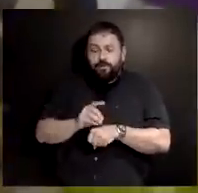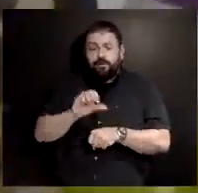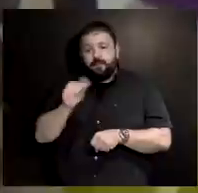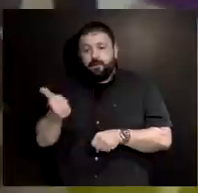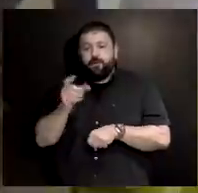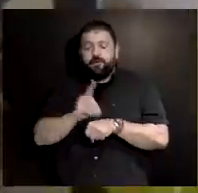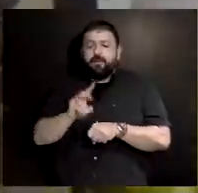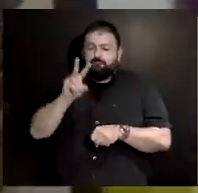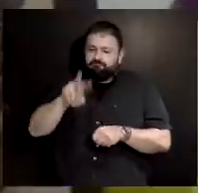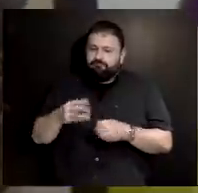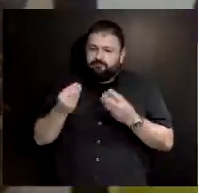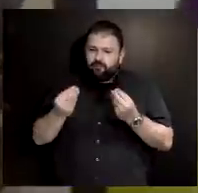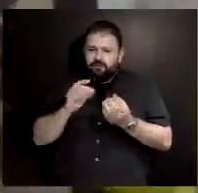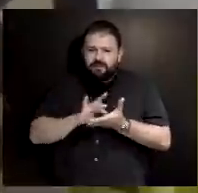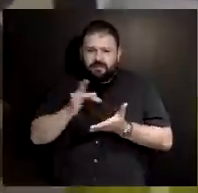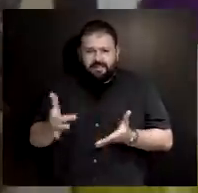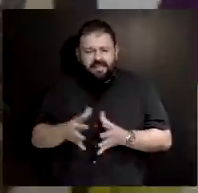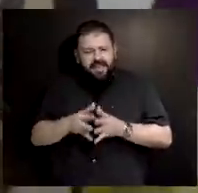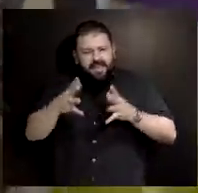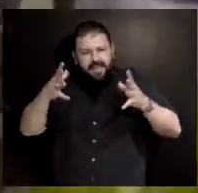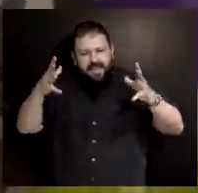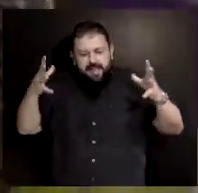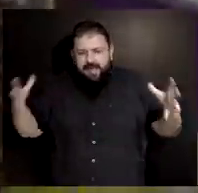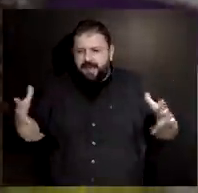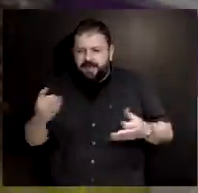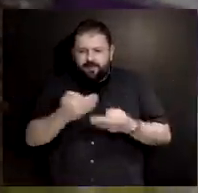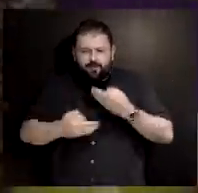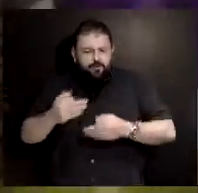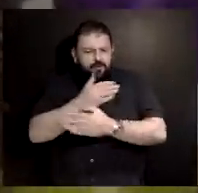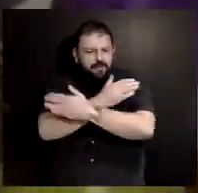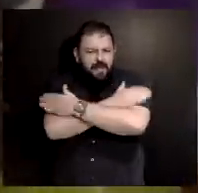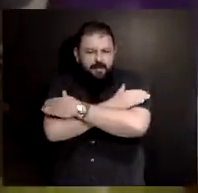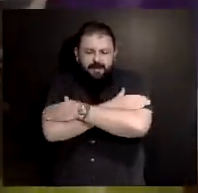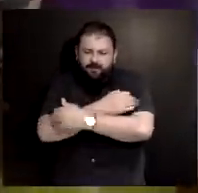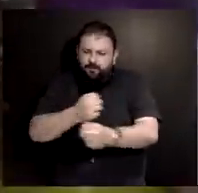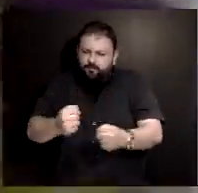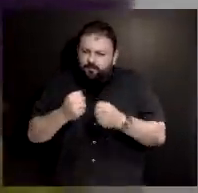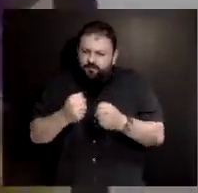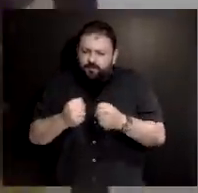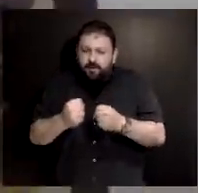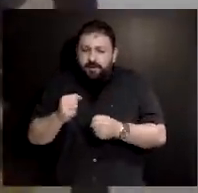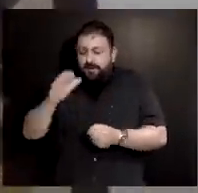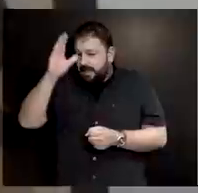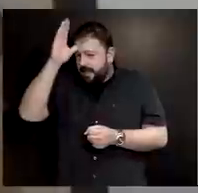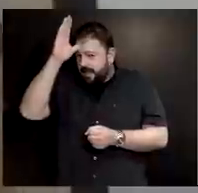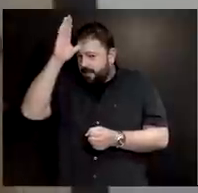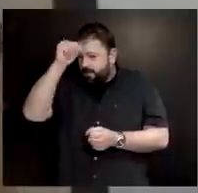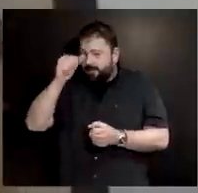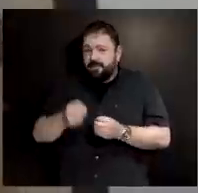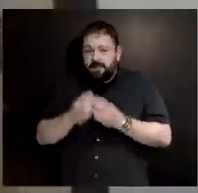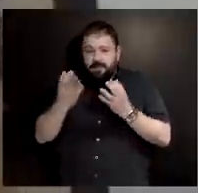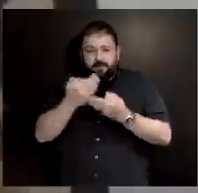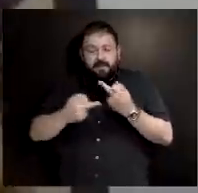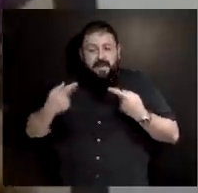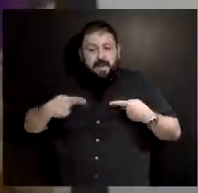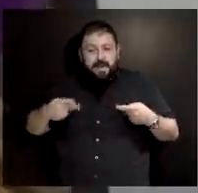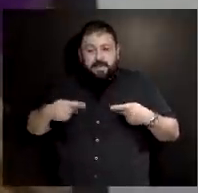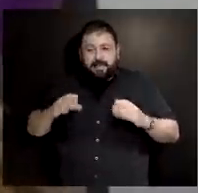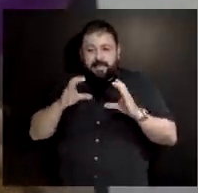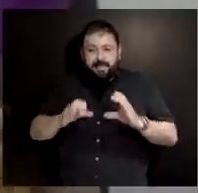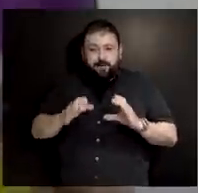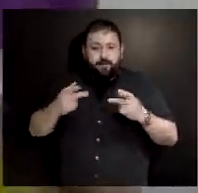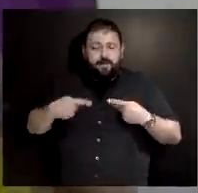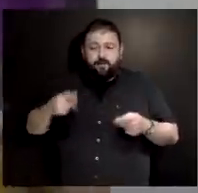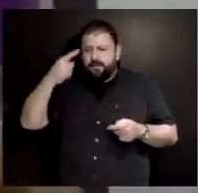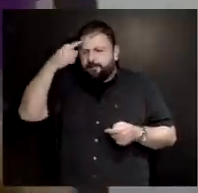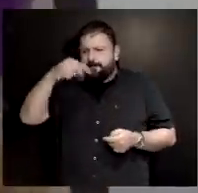Muchísimas gracias. Te mandamos un gran y caluroso y fuerte abrazo y recuerda que obviamente ser gente que cuida a la gente para